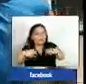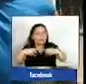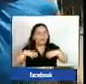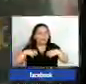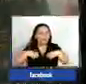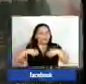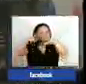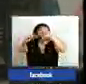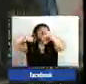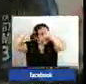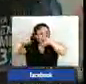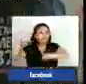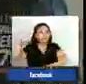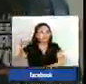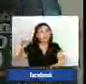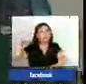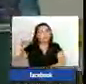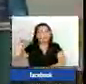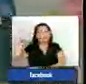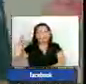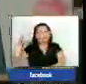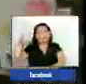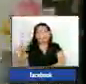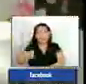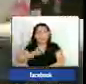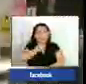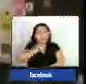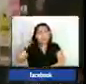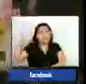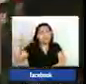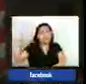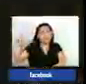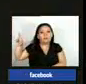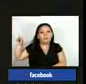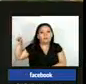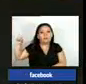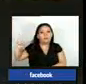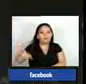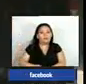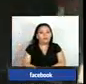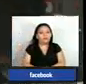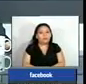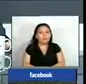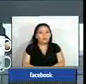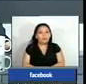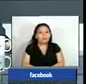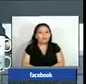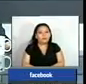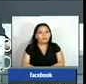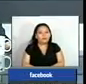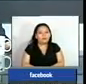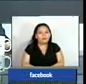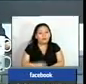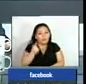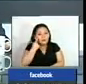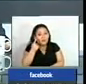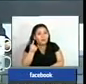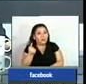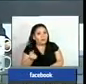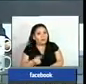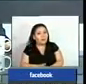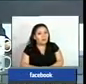Con imágenes de Ricardo Tobar, un reporte de Luis Alberto López. Cada vez las